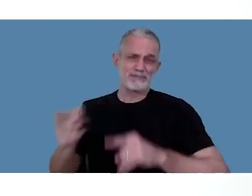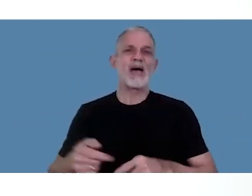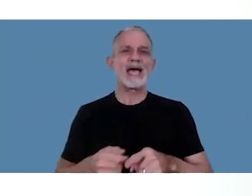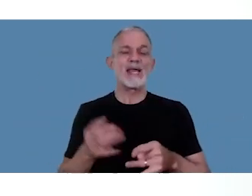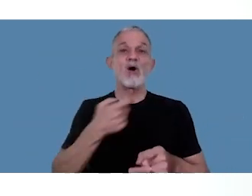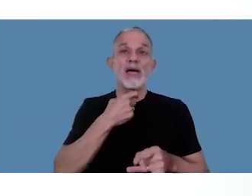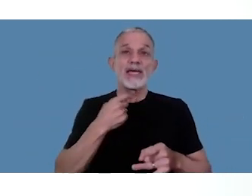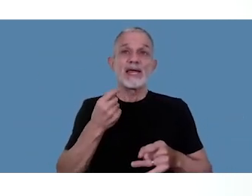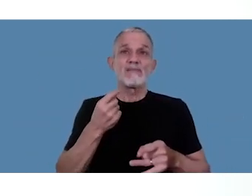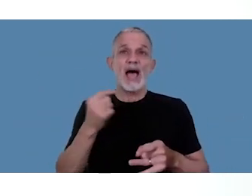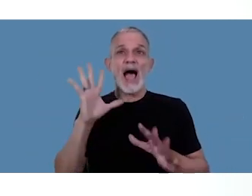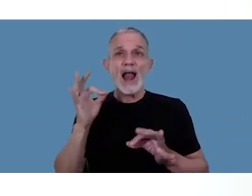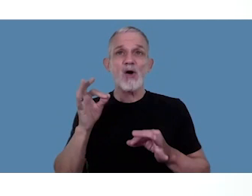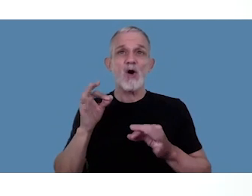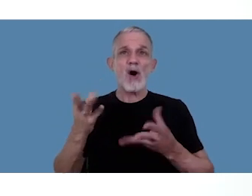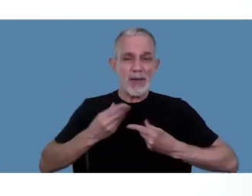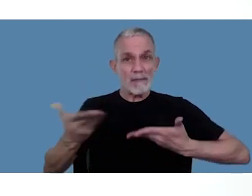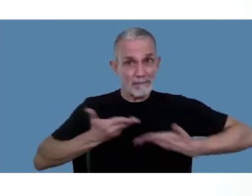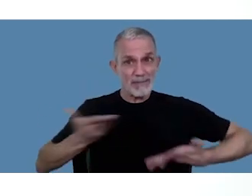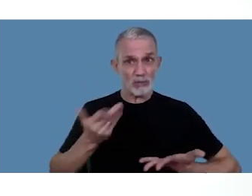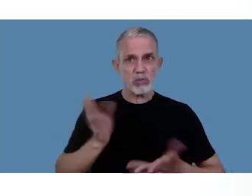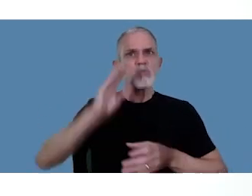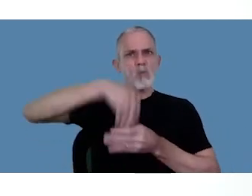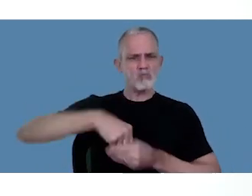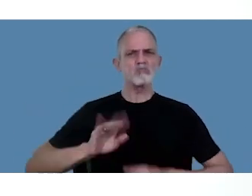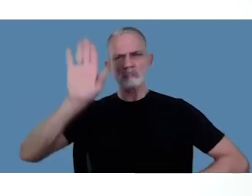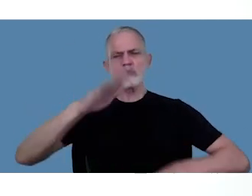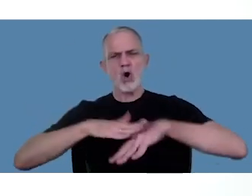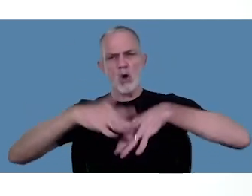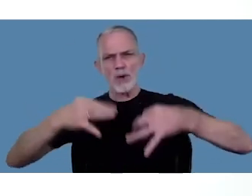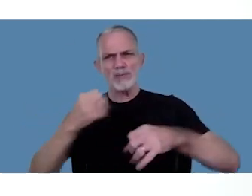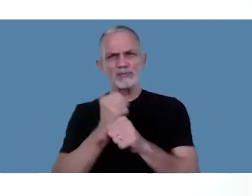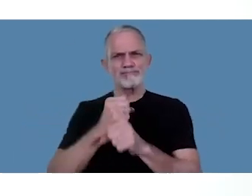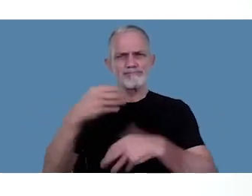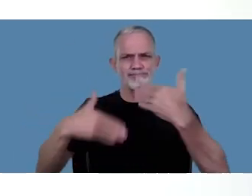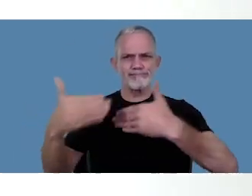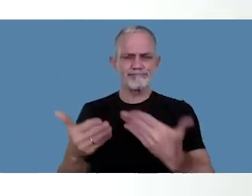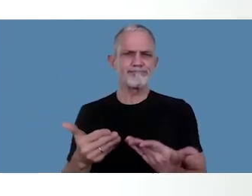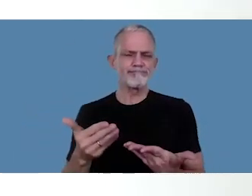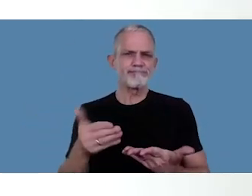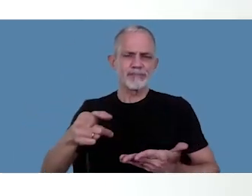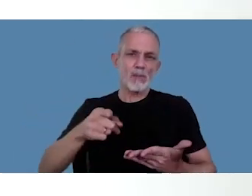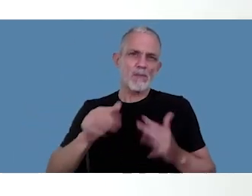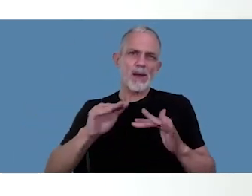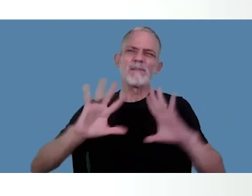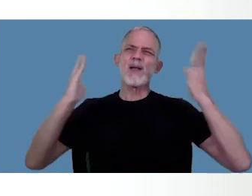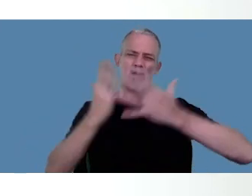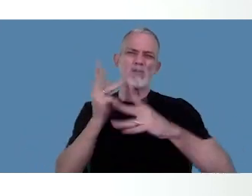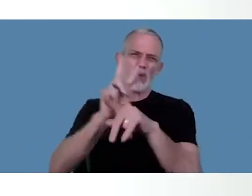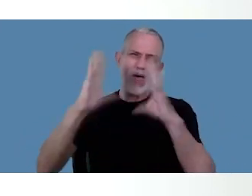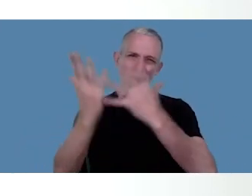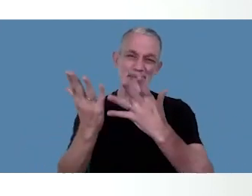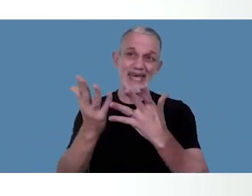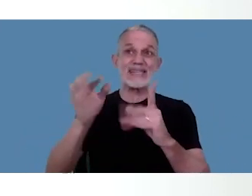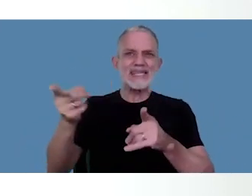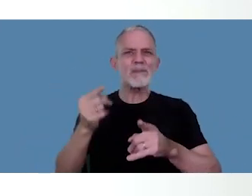poder, los invito a involucrarse, a comprometerse con, no solo a nivel global, sino también algo